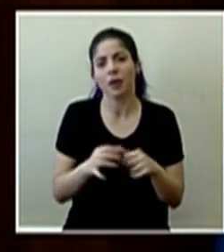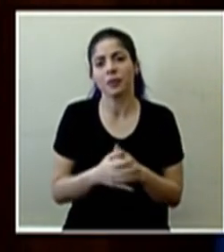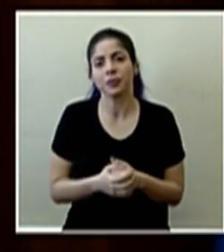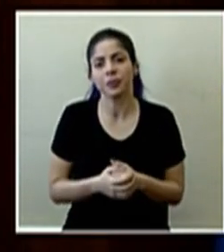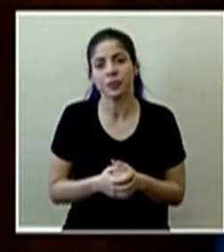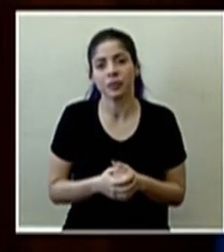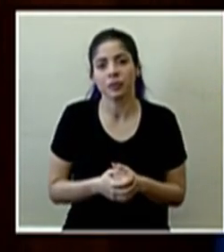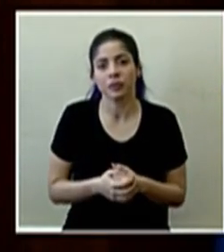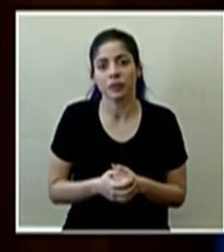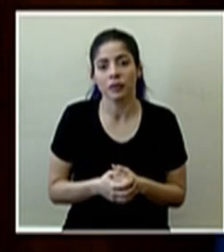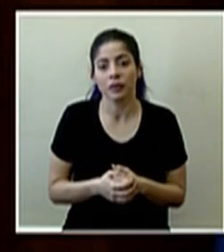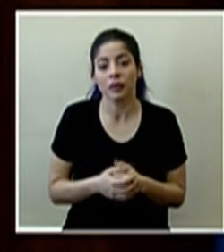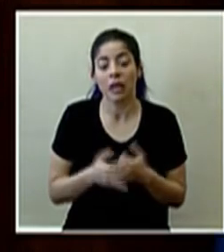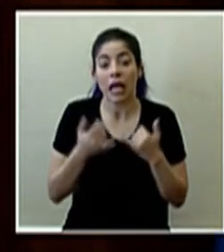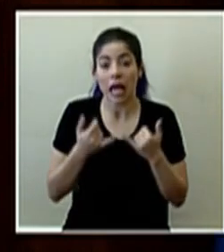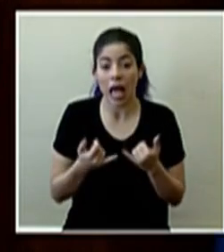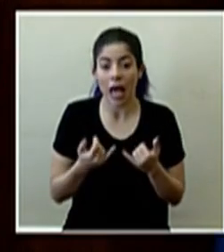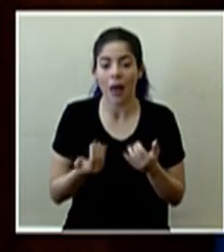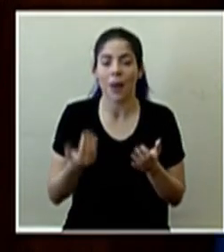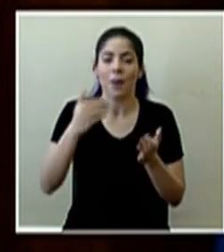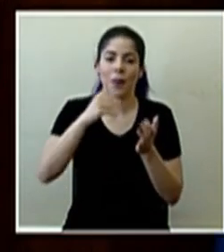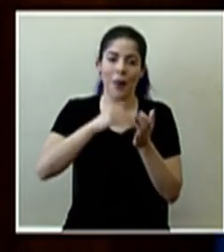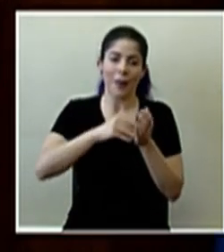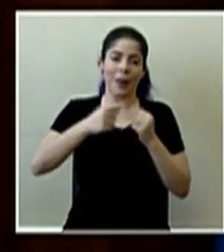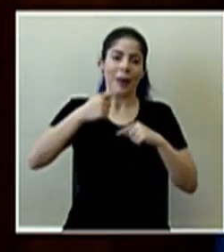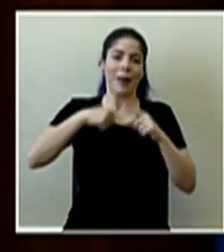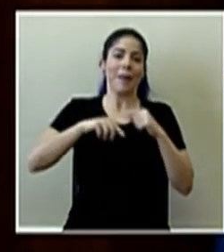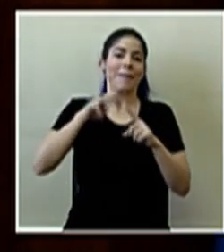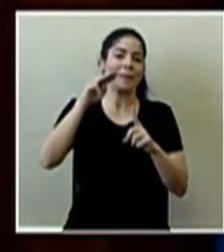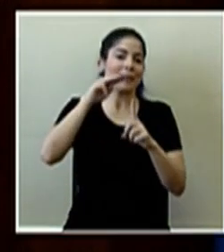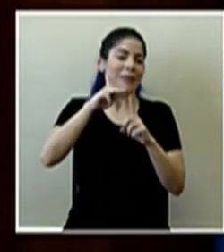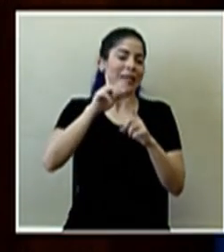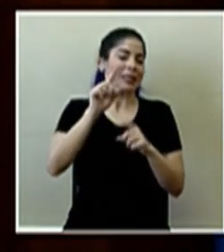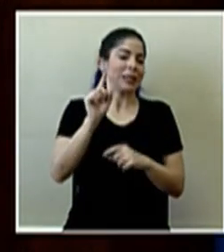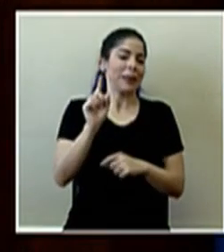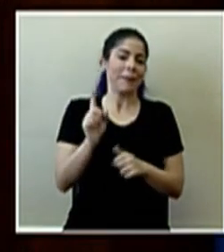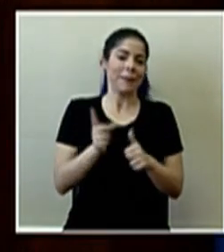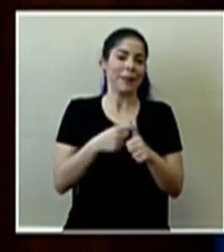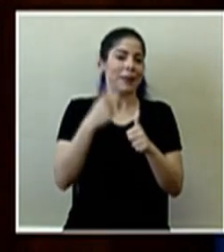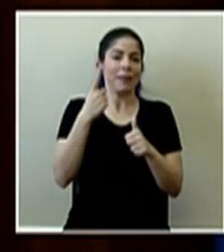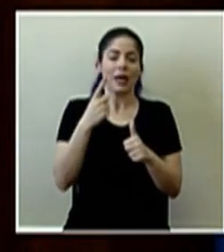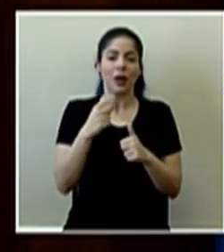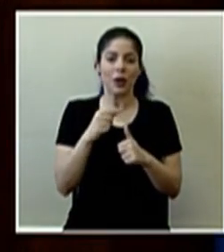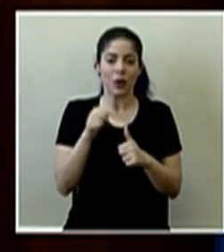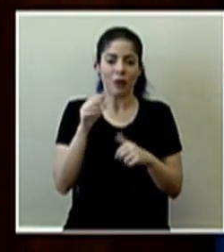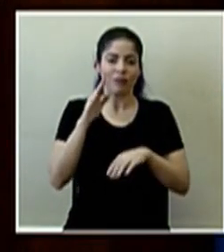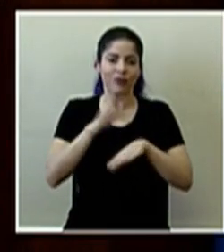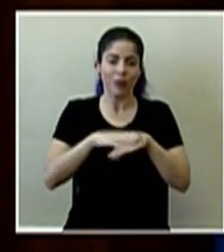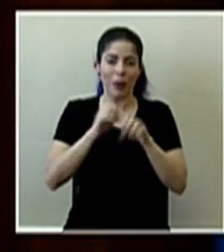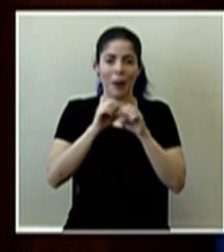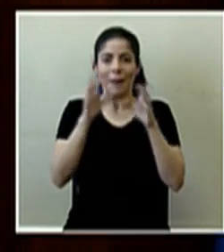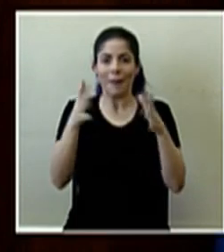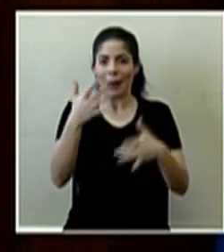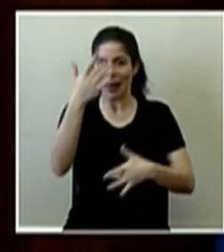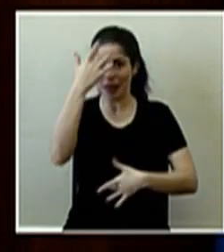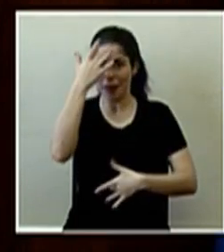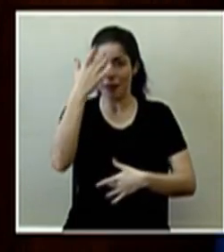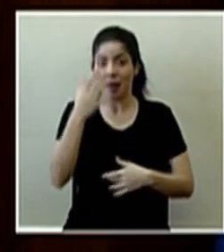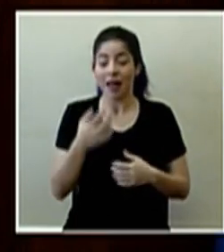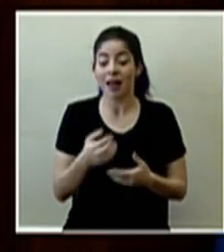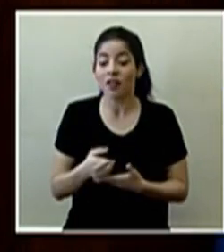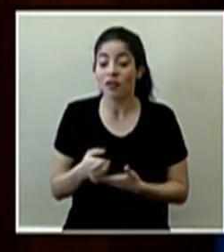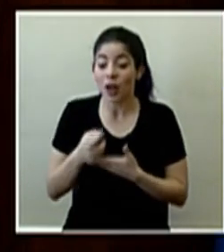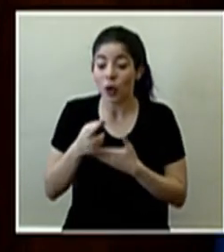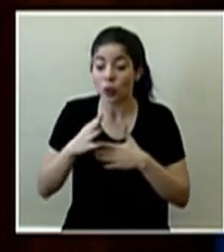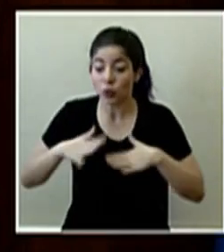que aquí regresamos al mensaje inicial de esta pandemia. Los recursos